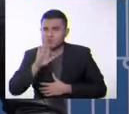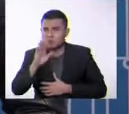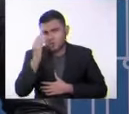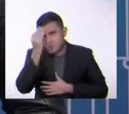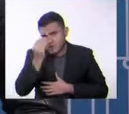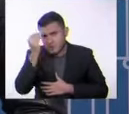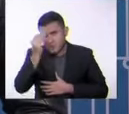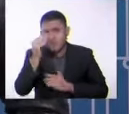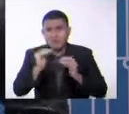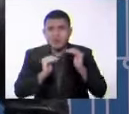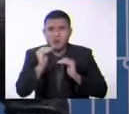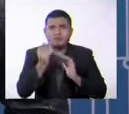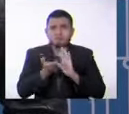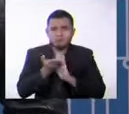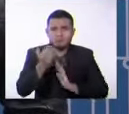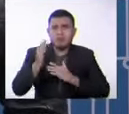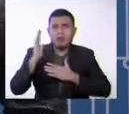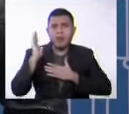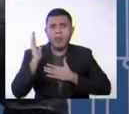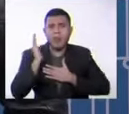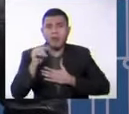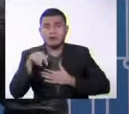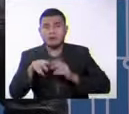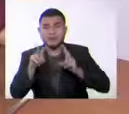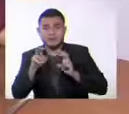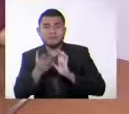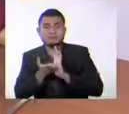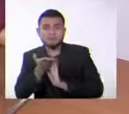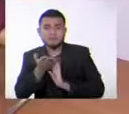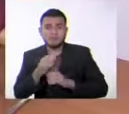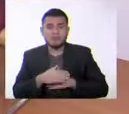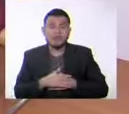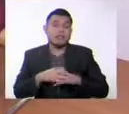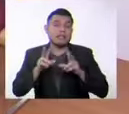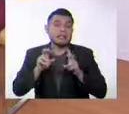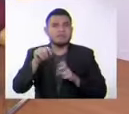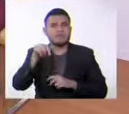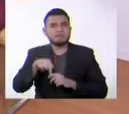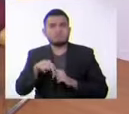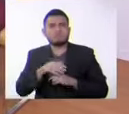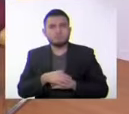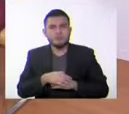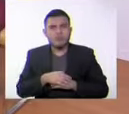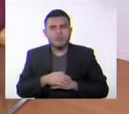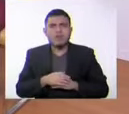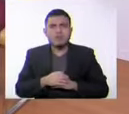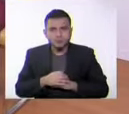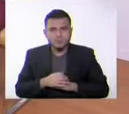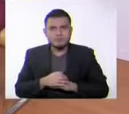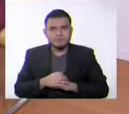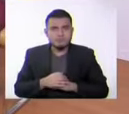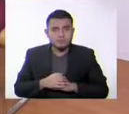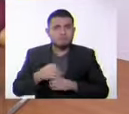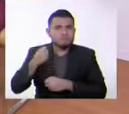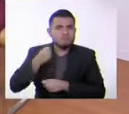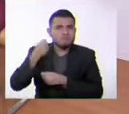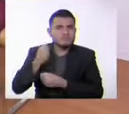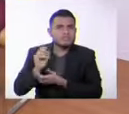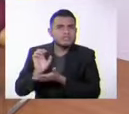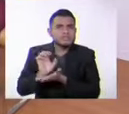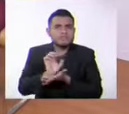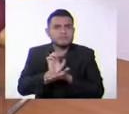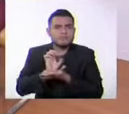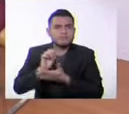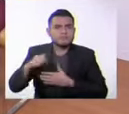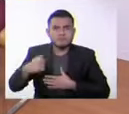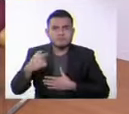que vamos a estar abordando, maestra, es... El tema está centrado en los movimientos ecologistas, siempre en la